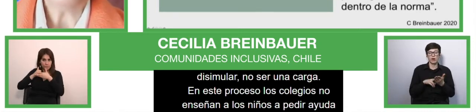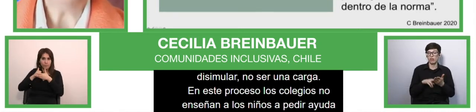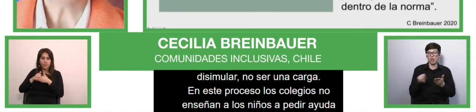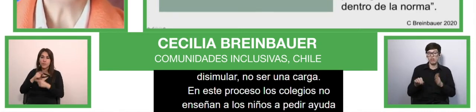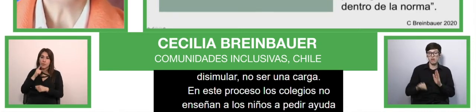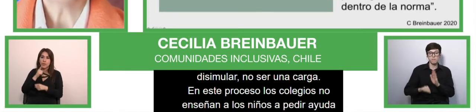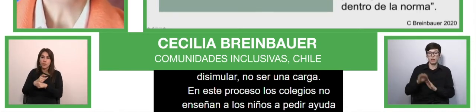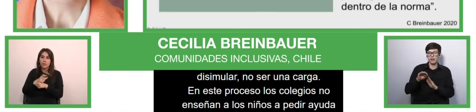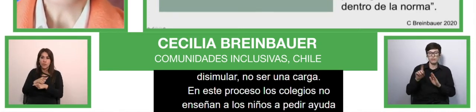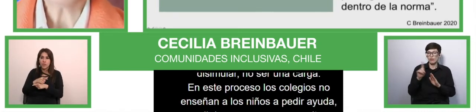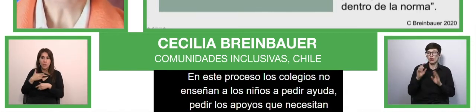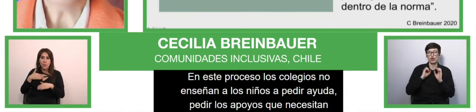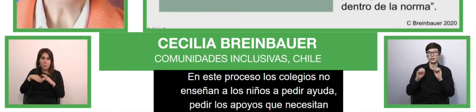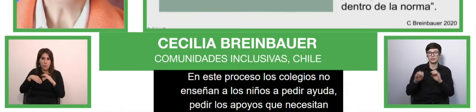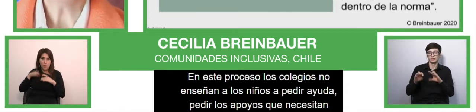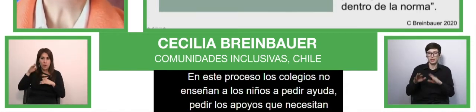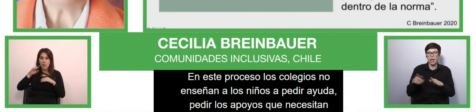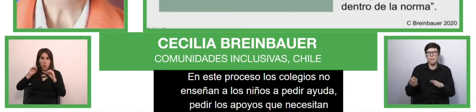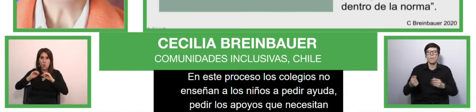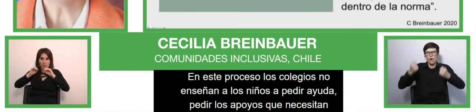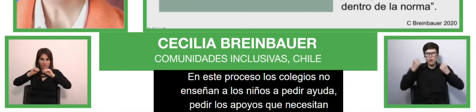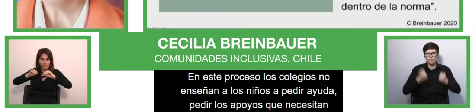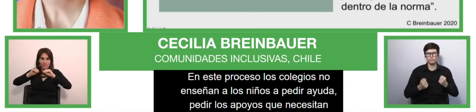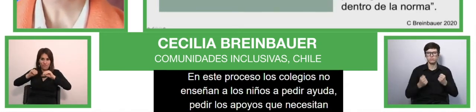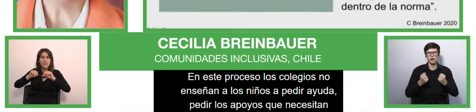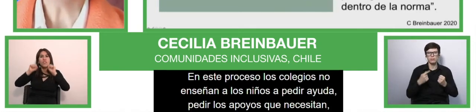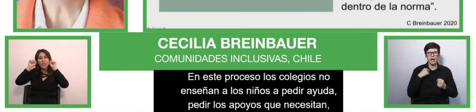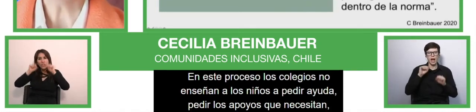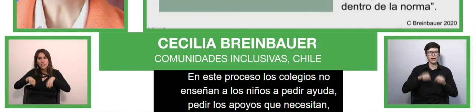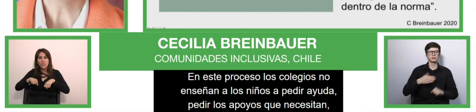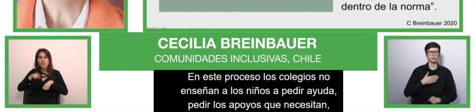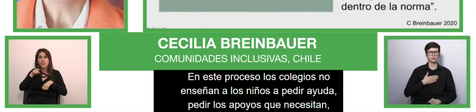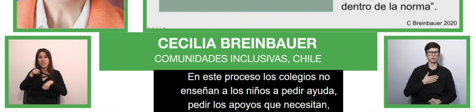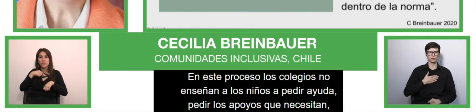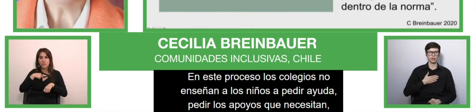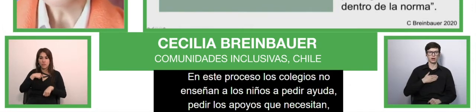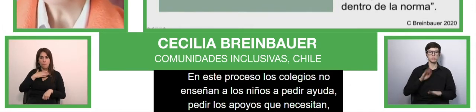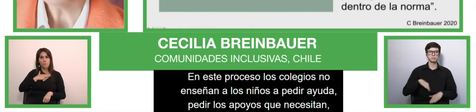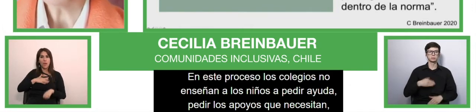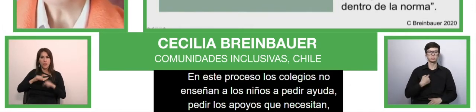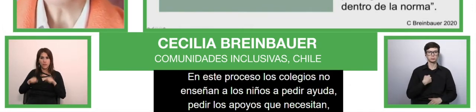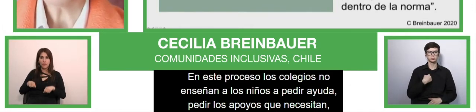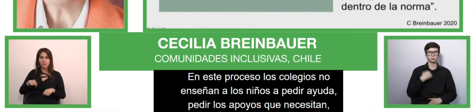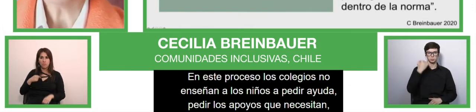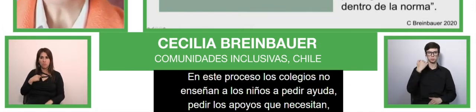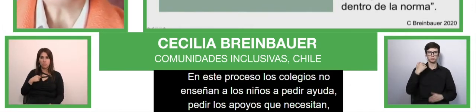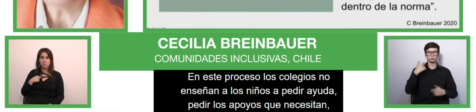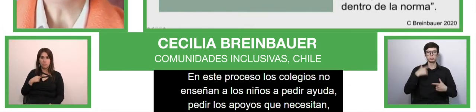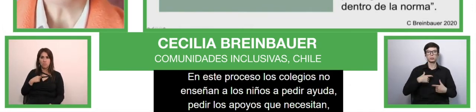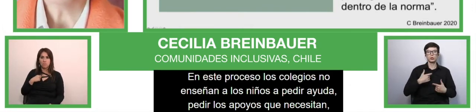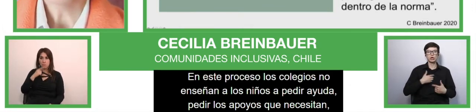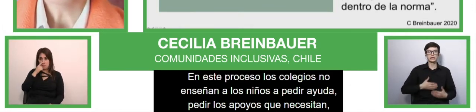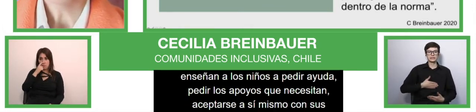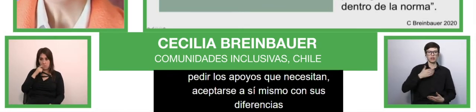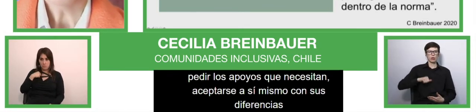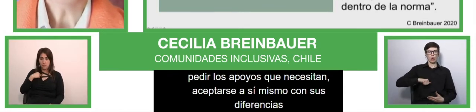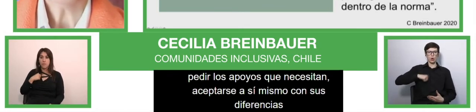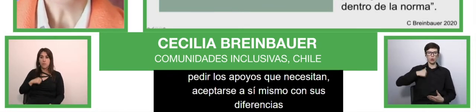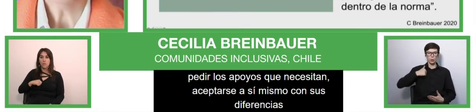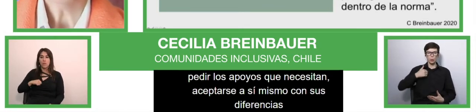desde pequeños aceptarse a sí mismos con sus diferencias y sintiéndose orgullosos de sus talentos